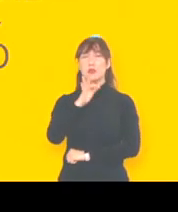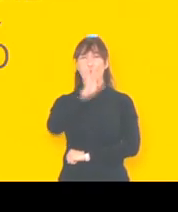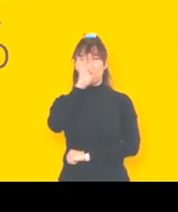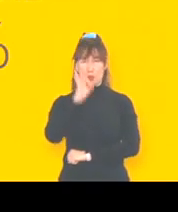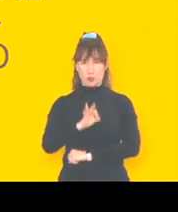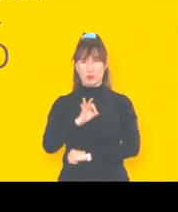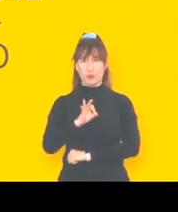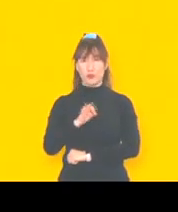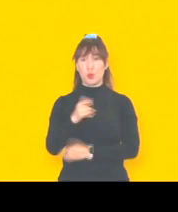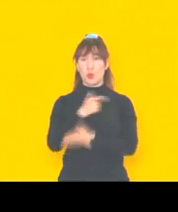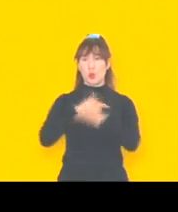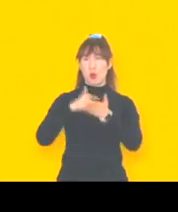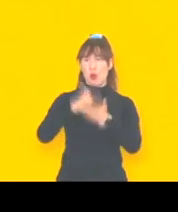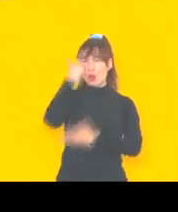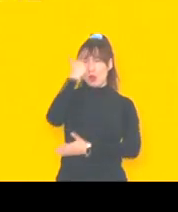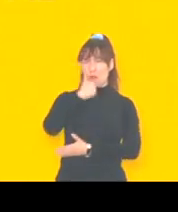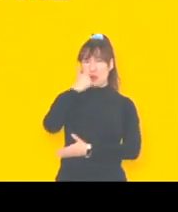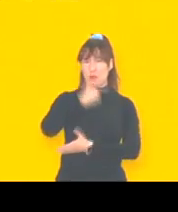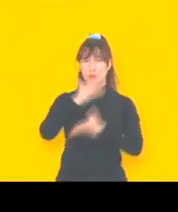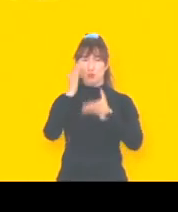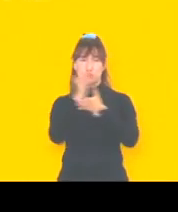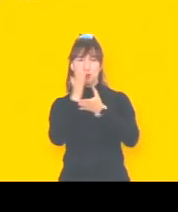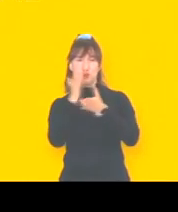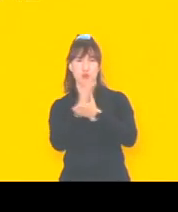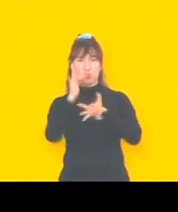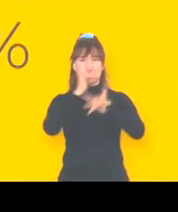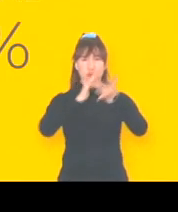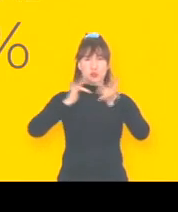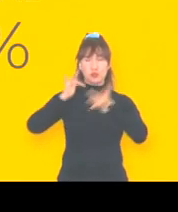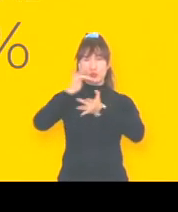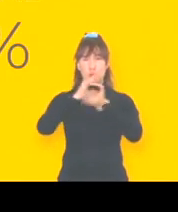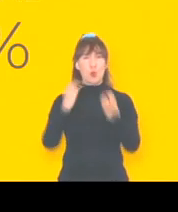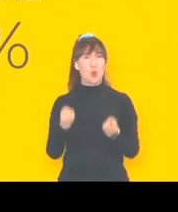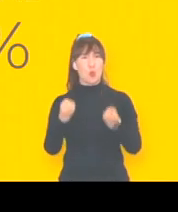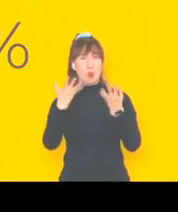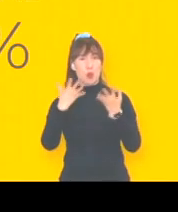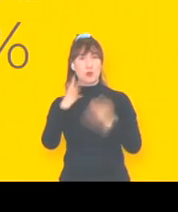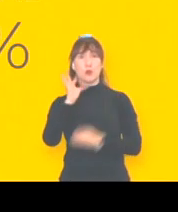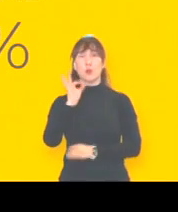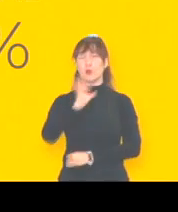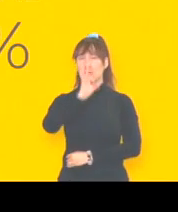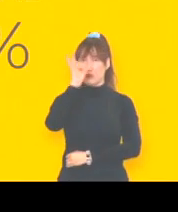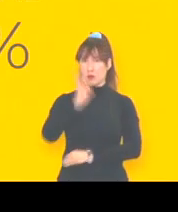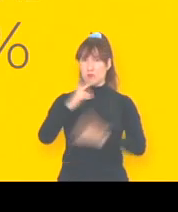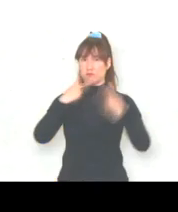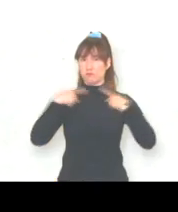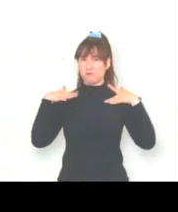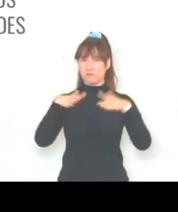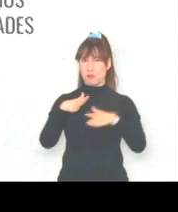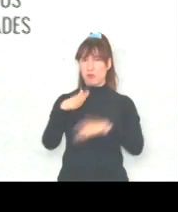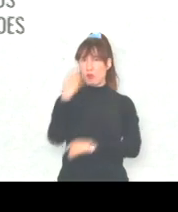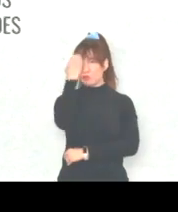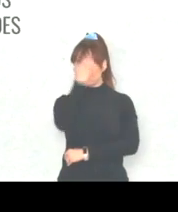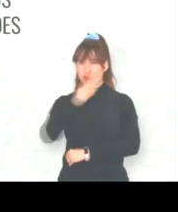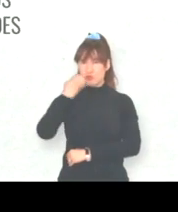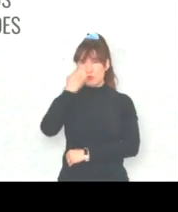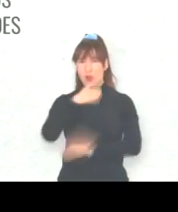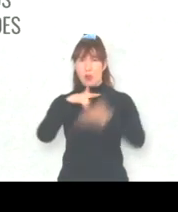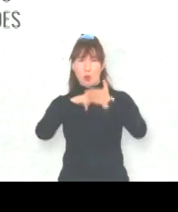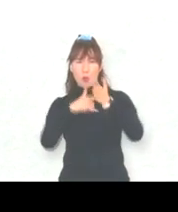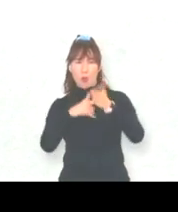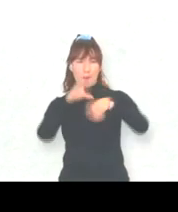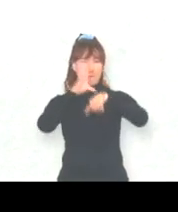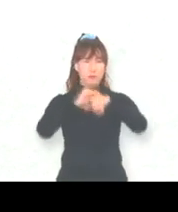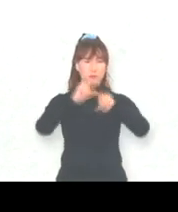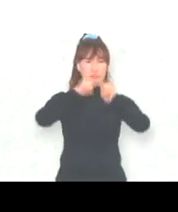al 50%, centros nocturnos, bares, casinos y cabaret con aforo al 40%. Para consultar aforos